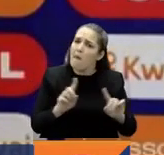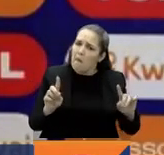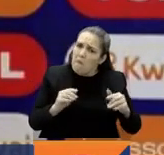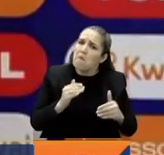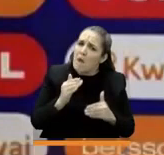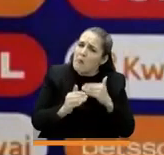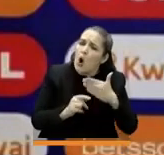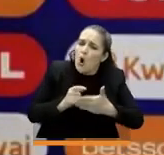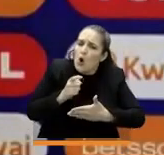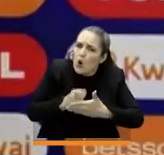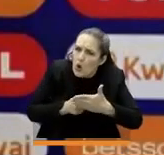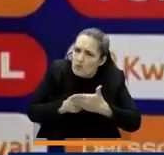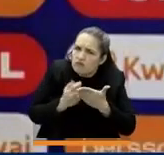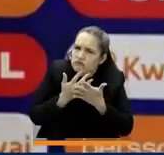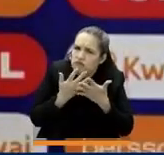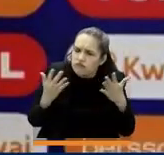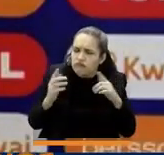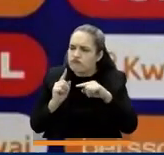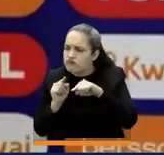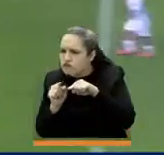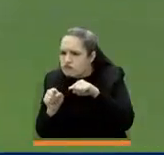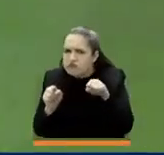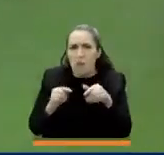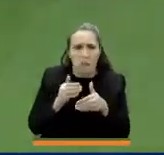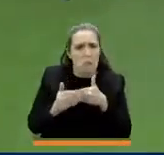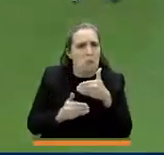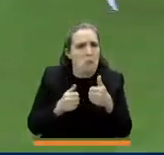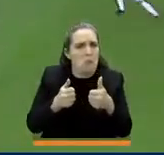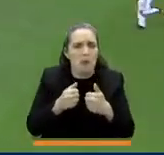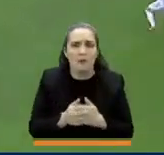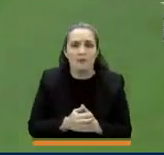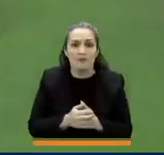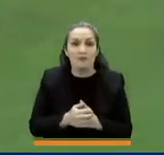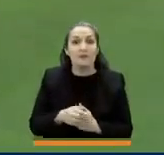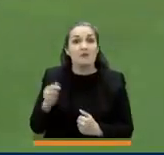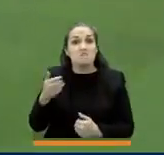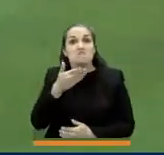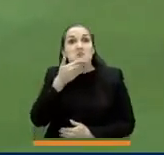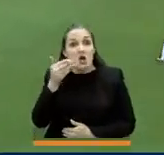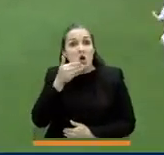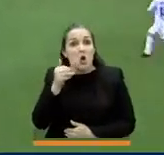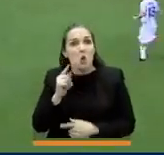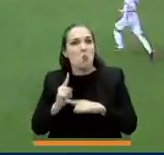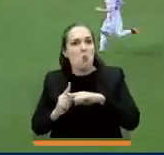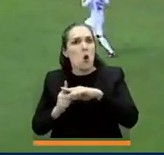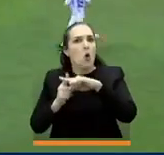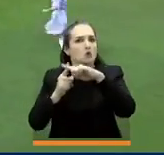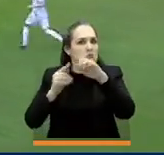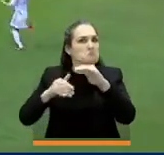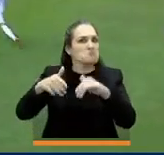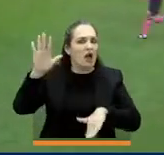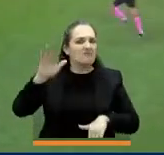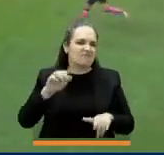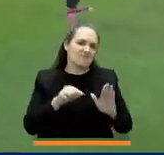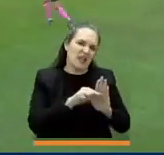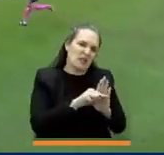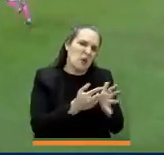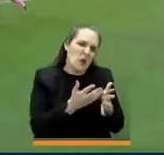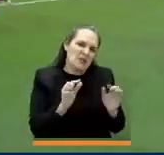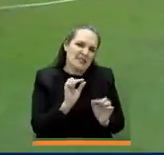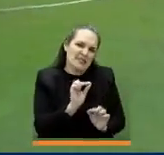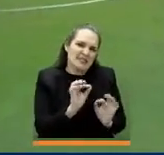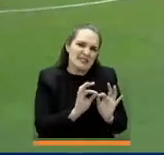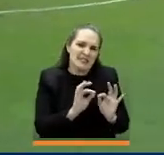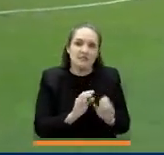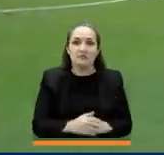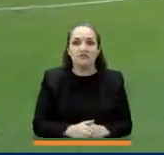mejorar, pero que estamos en el camino correcto. Son más las altas que las bajas en este proceso a cargo de Reinaldo Rueda. Eso de ver la entrega, de ver